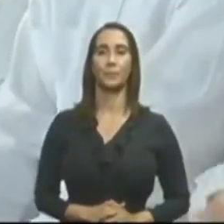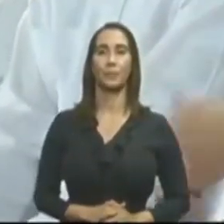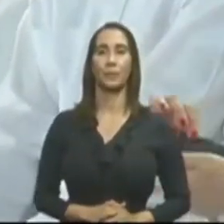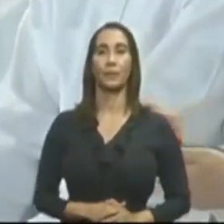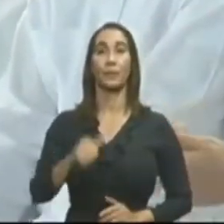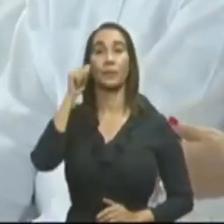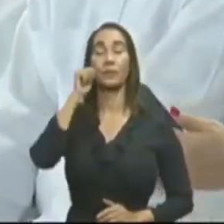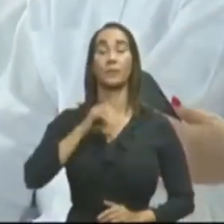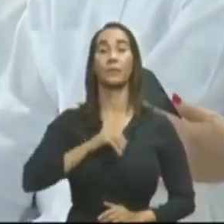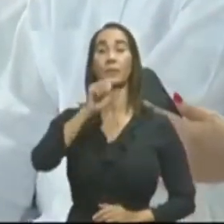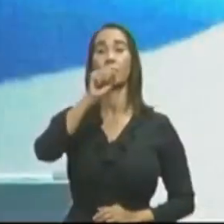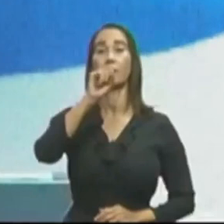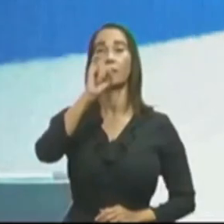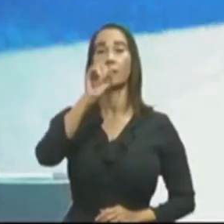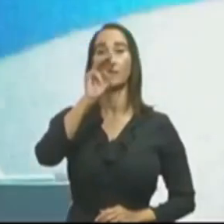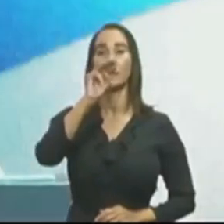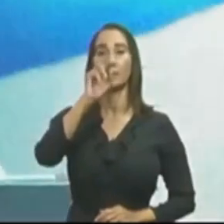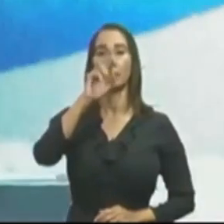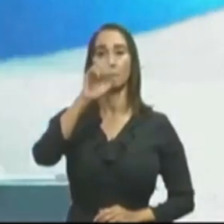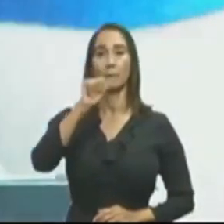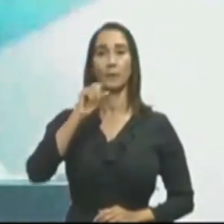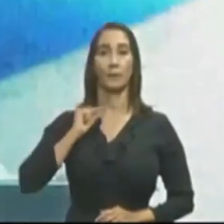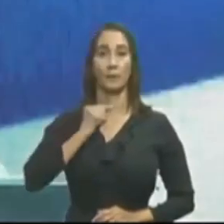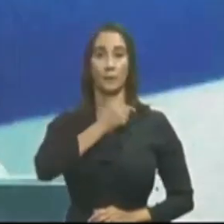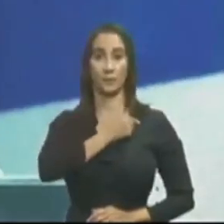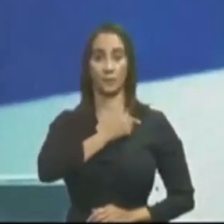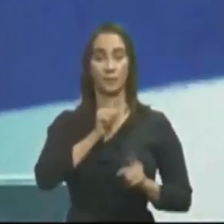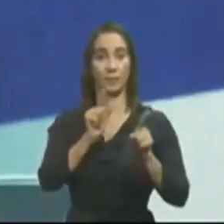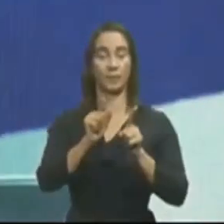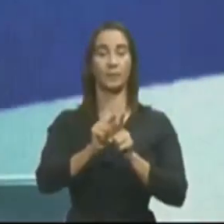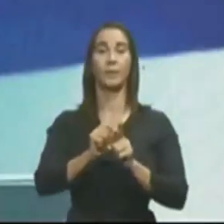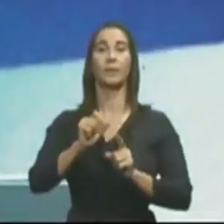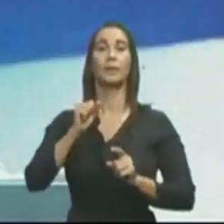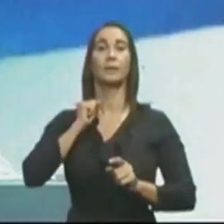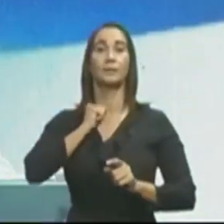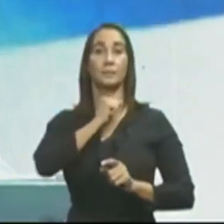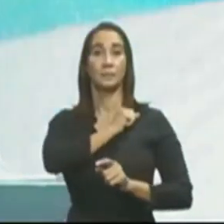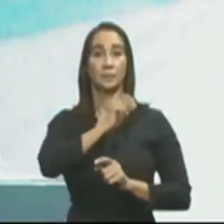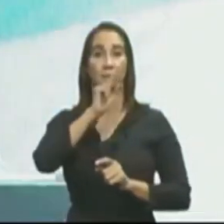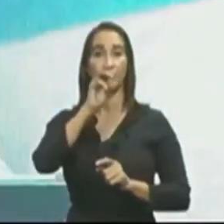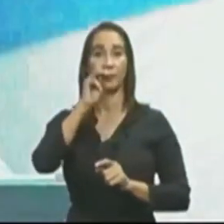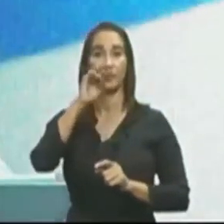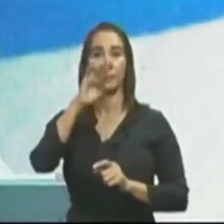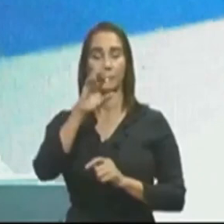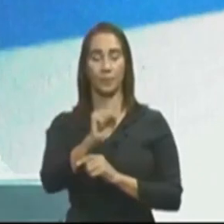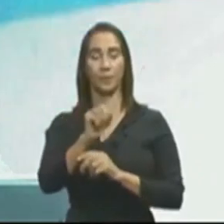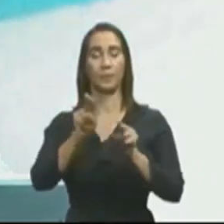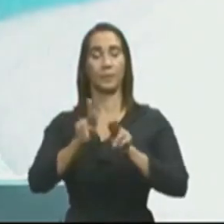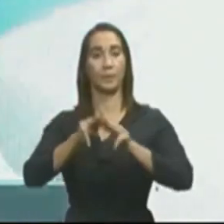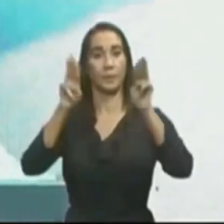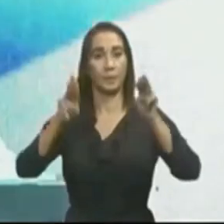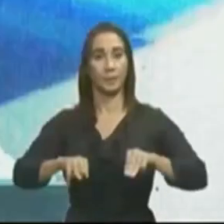Señora Xiomara Cortés, gobernadora, señor Franklin Romero, senador, los ministros Daniel Rivera, Mayra